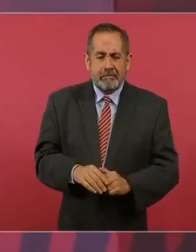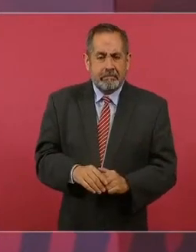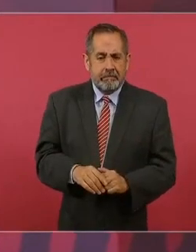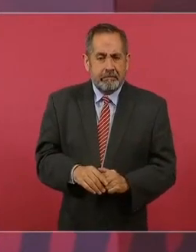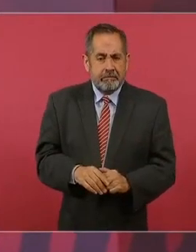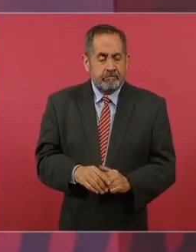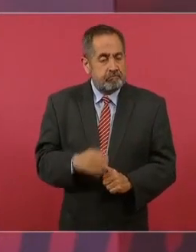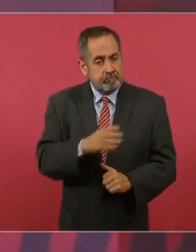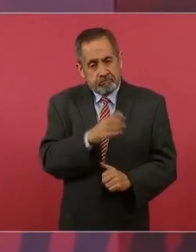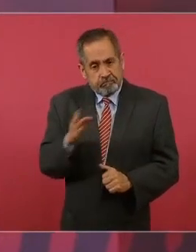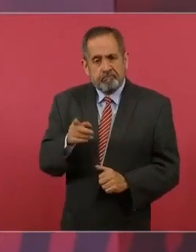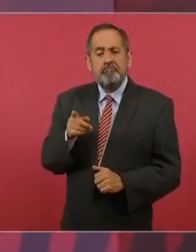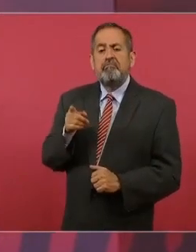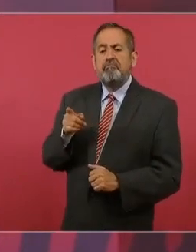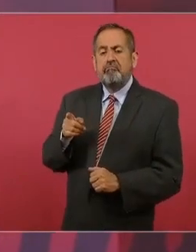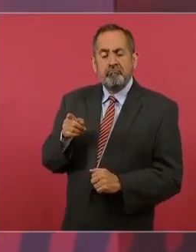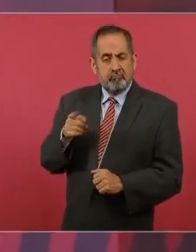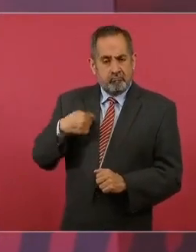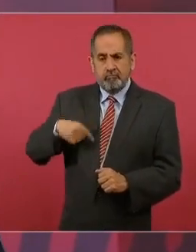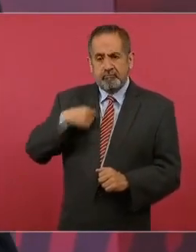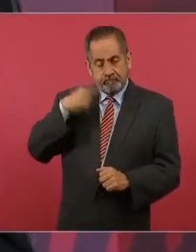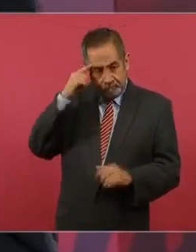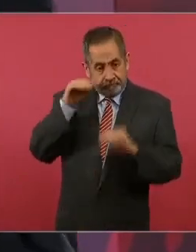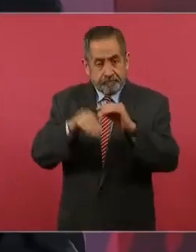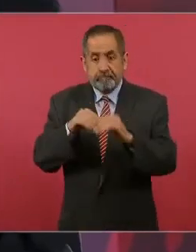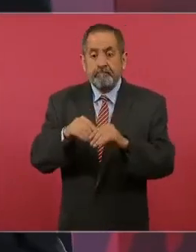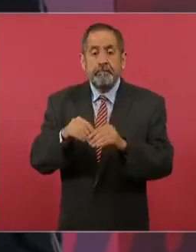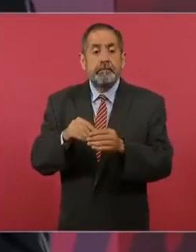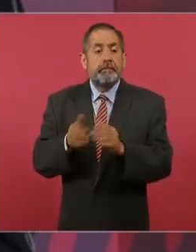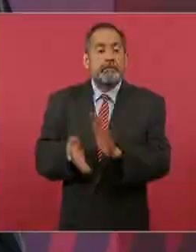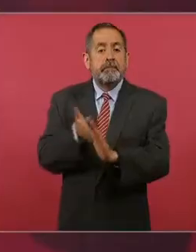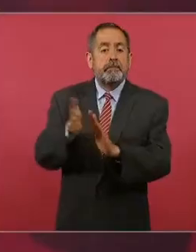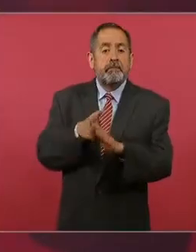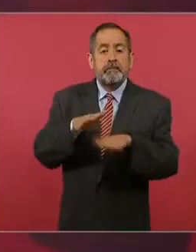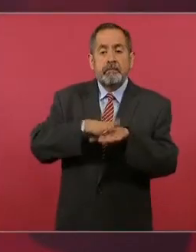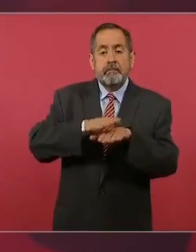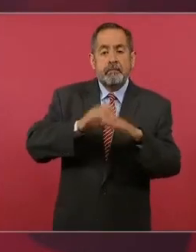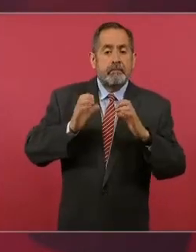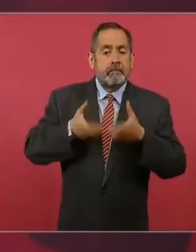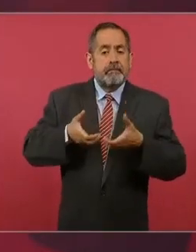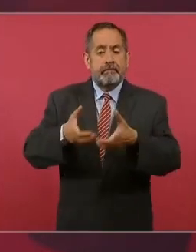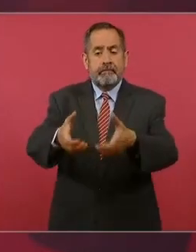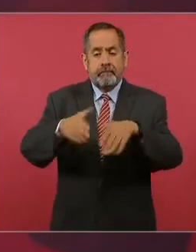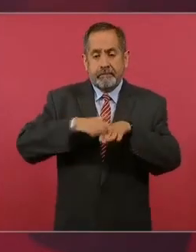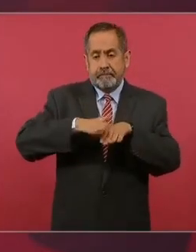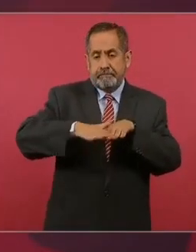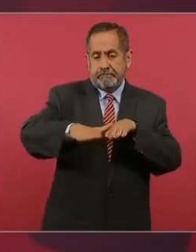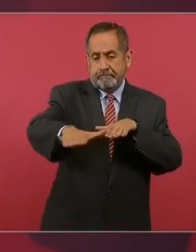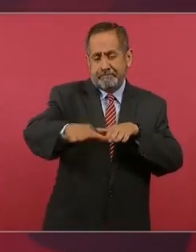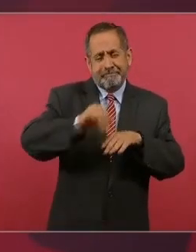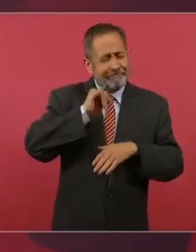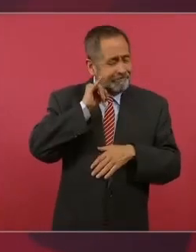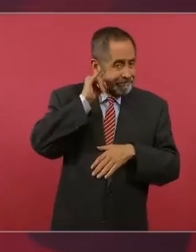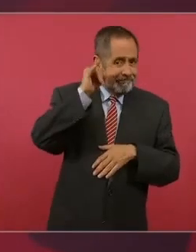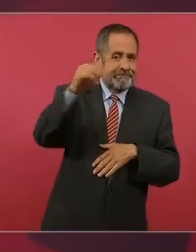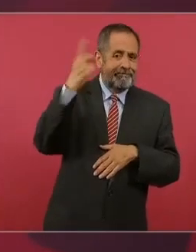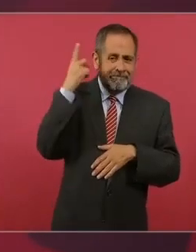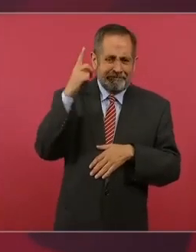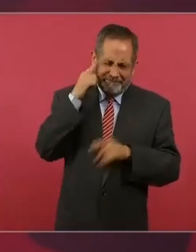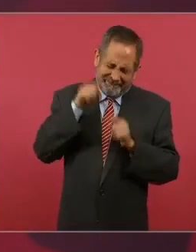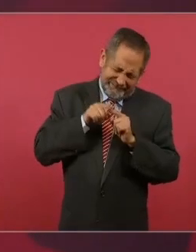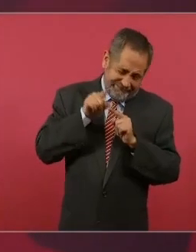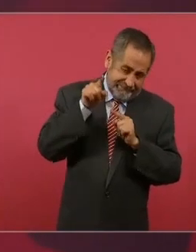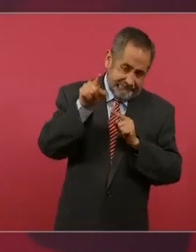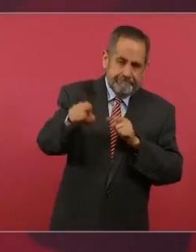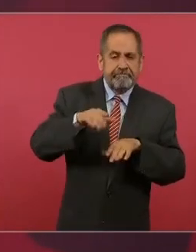y estamos construyendo caminos en las comunidades más apartadas de Durango,